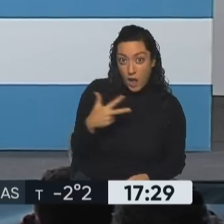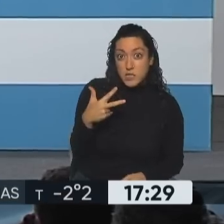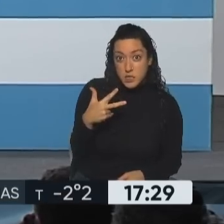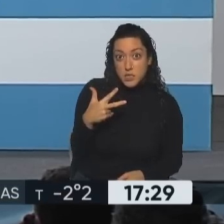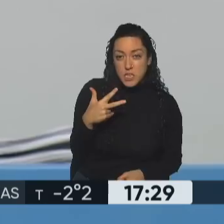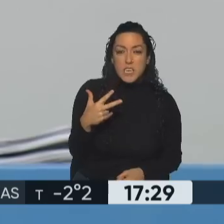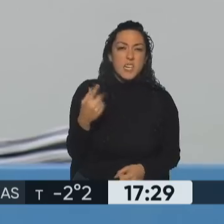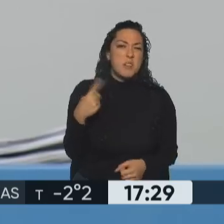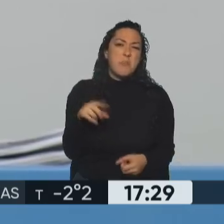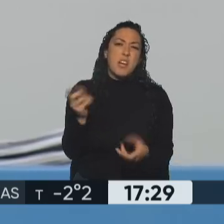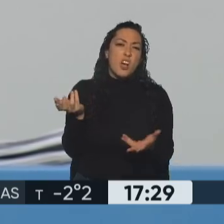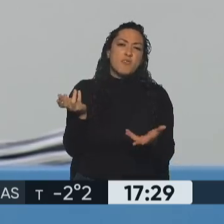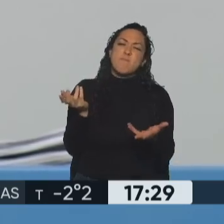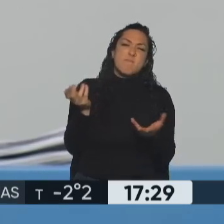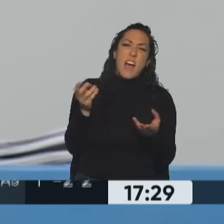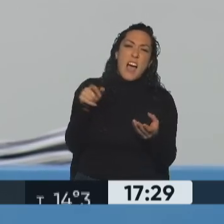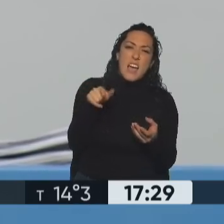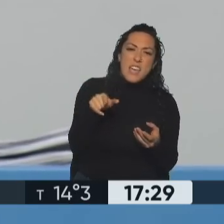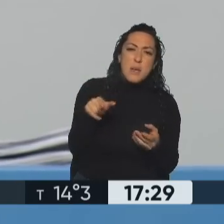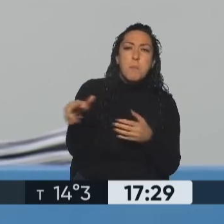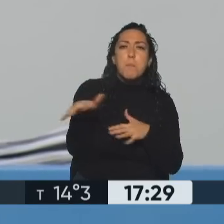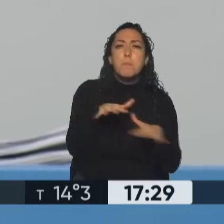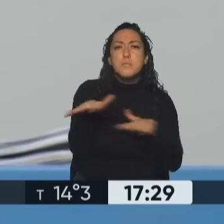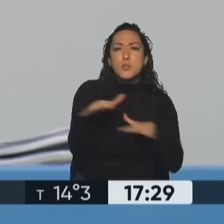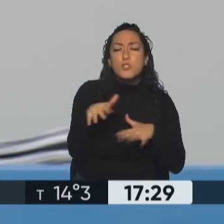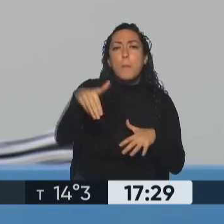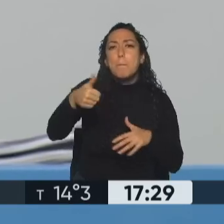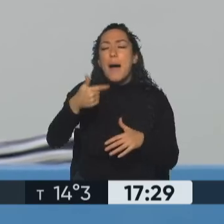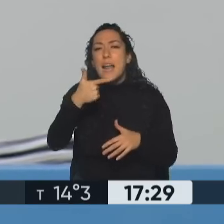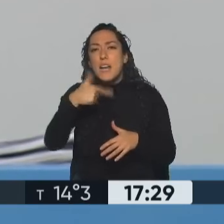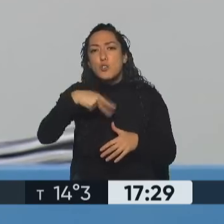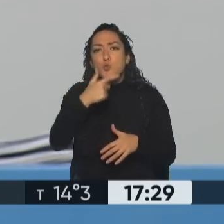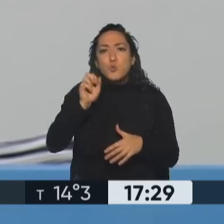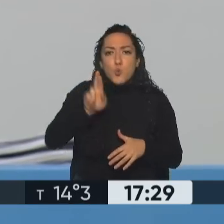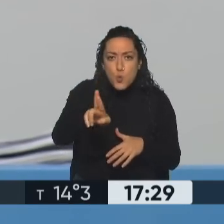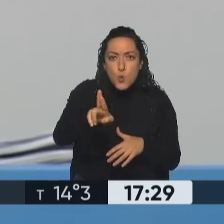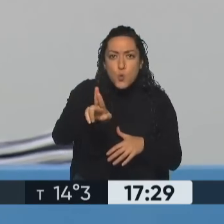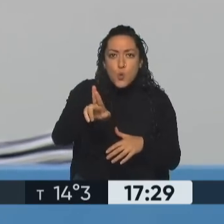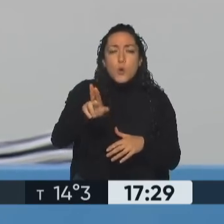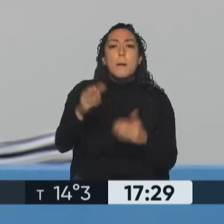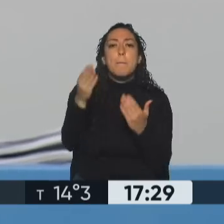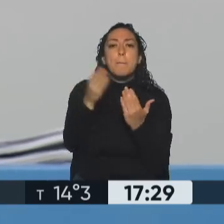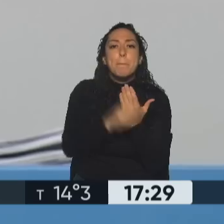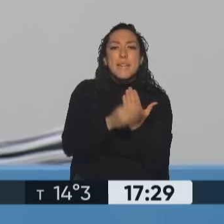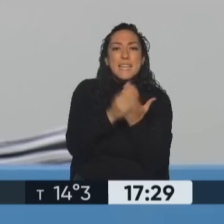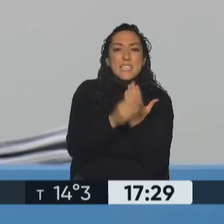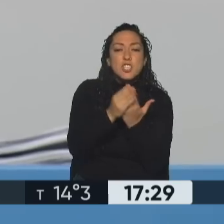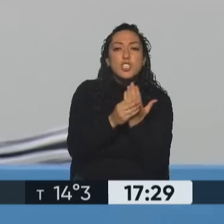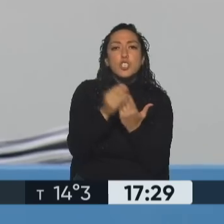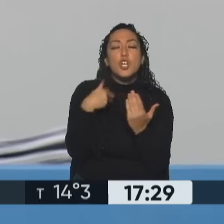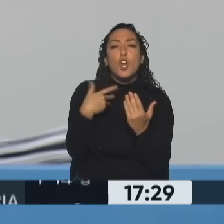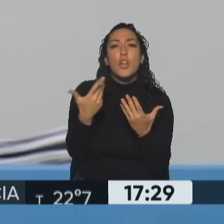fue incipiente ahí. Ahí fue cuando Mansur vino de ministro de Salud, se fue la que estaba, que Dios